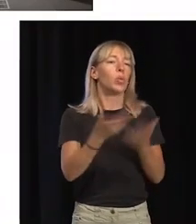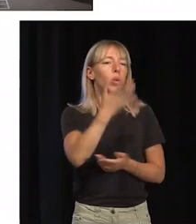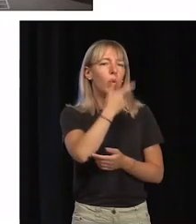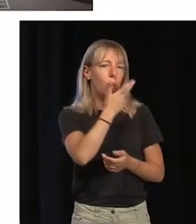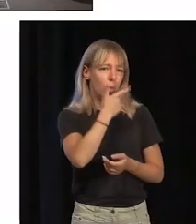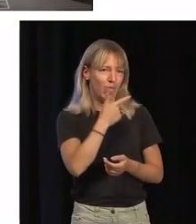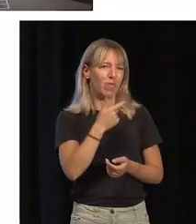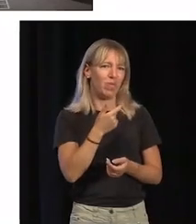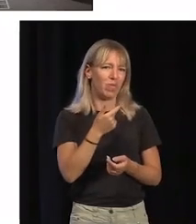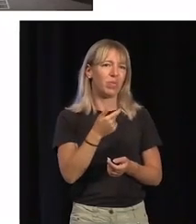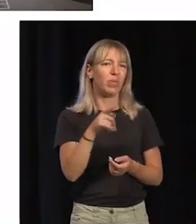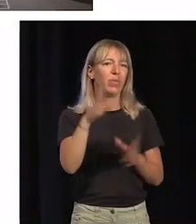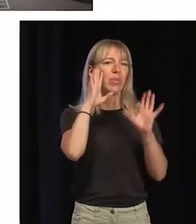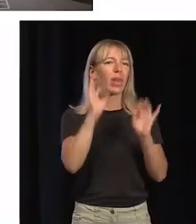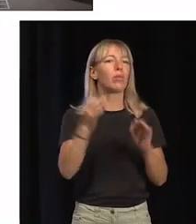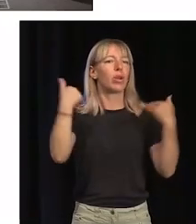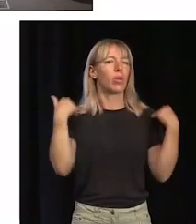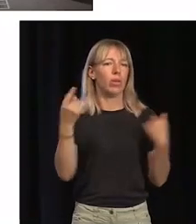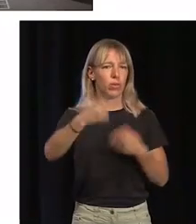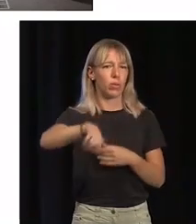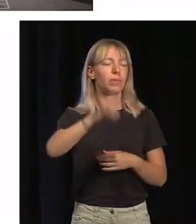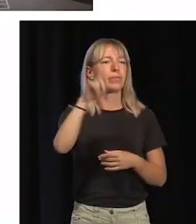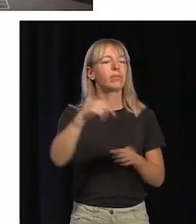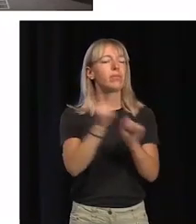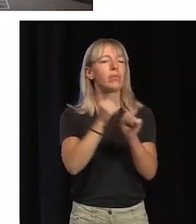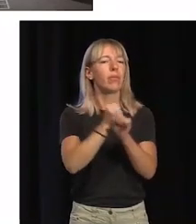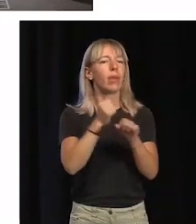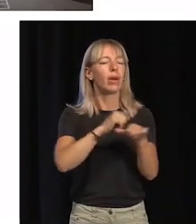¿no? Pues creemos que es nuestra responsabilidad también